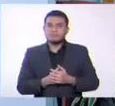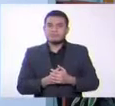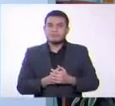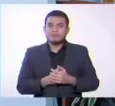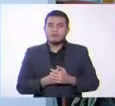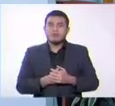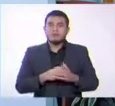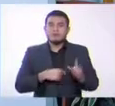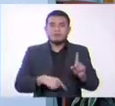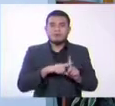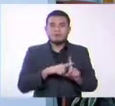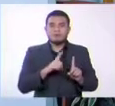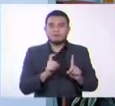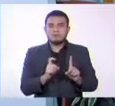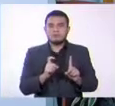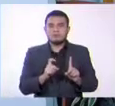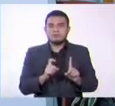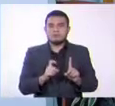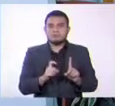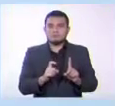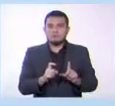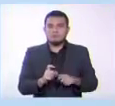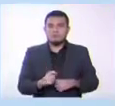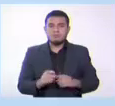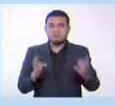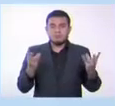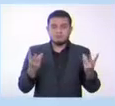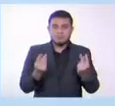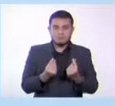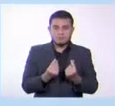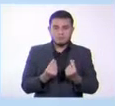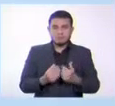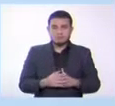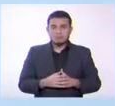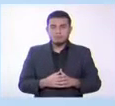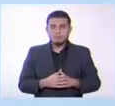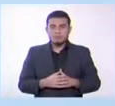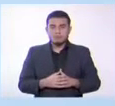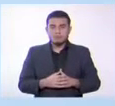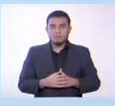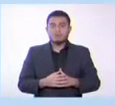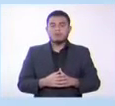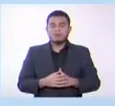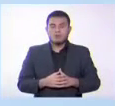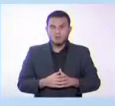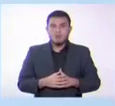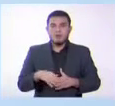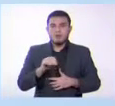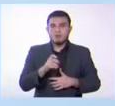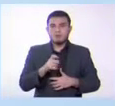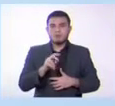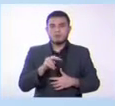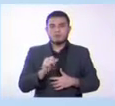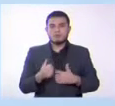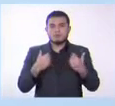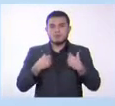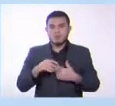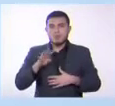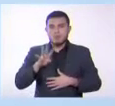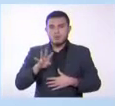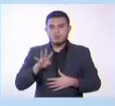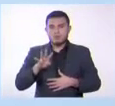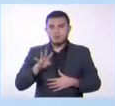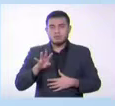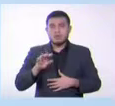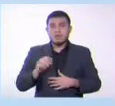sumamos X a la ecuación. En el caso del oxígeno, tenemos 4 átomos de oxígenos,